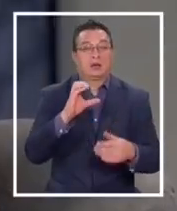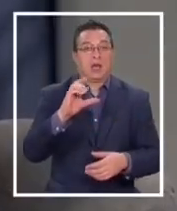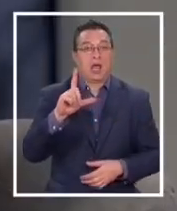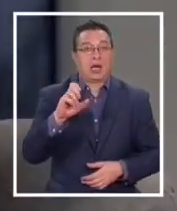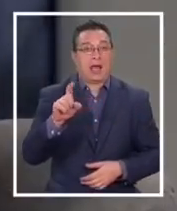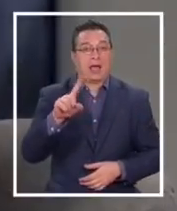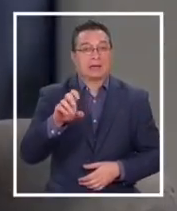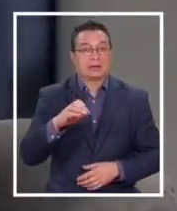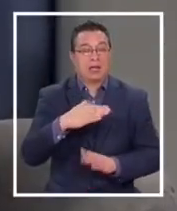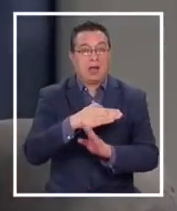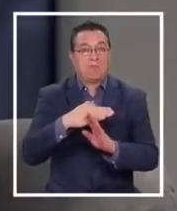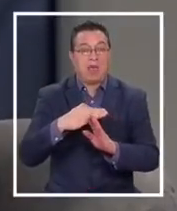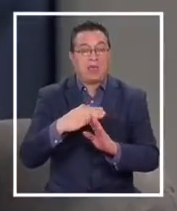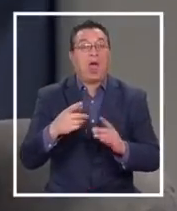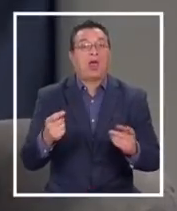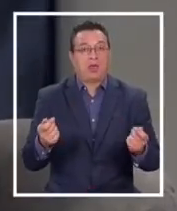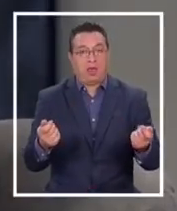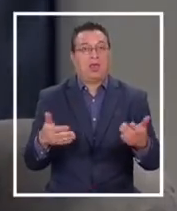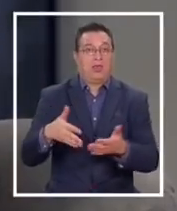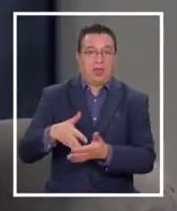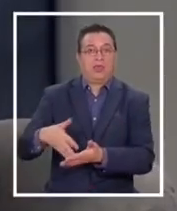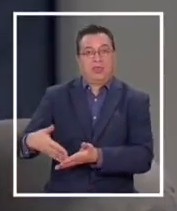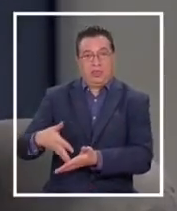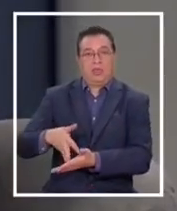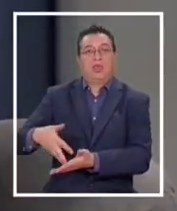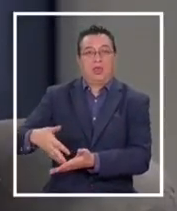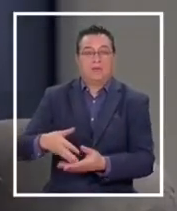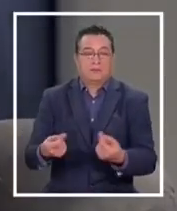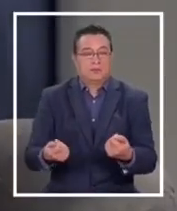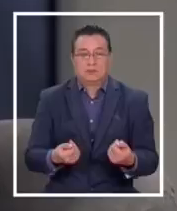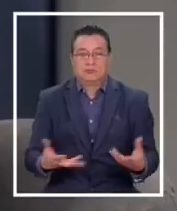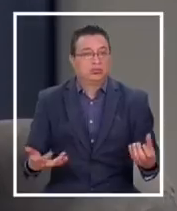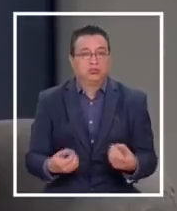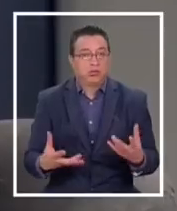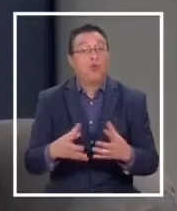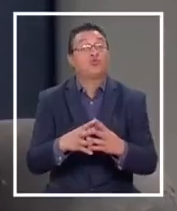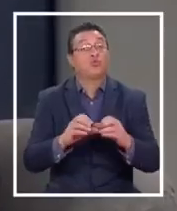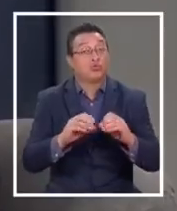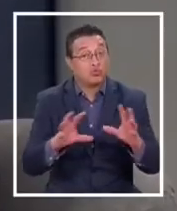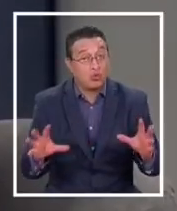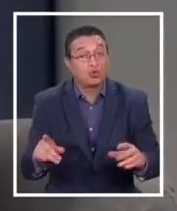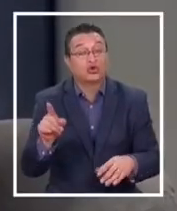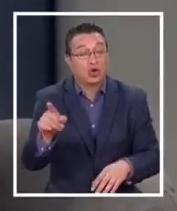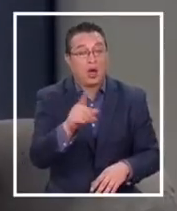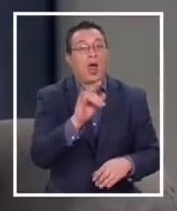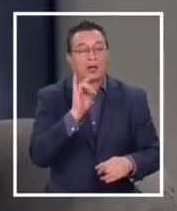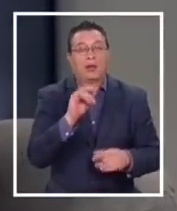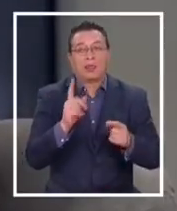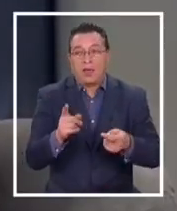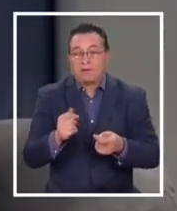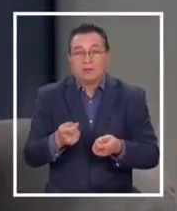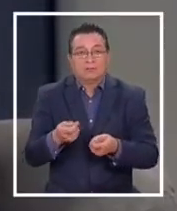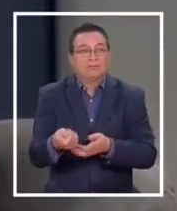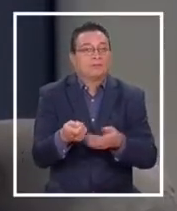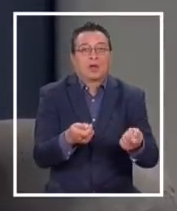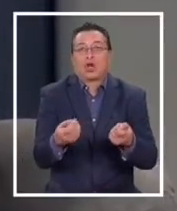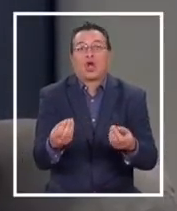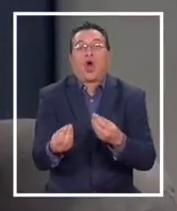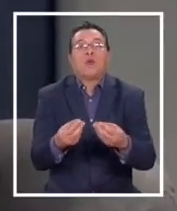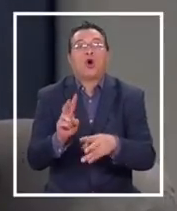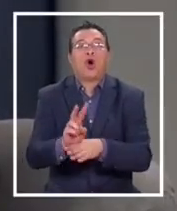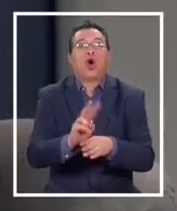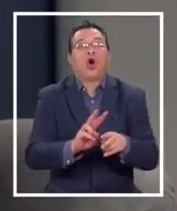media más menguada, porque muchas de esas personas van a pasar a una condición de vulnerabilidad y tenemos que tener recursos para enfrentar esas